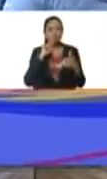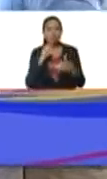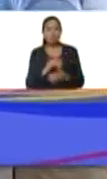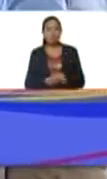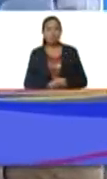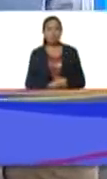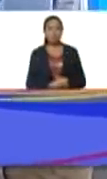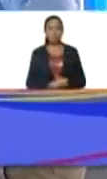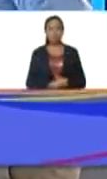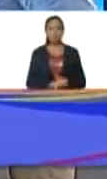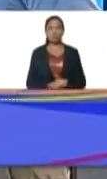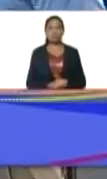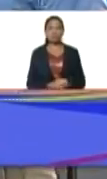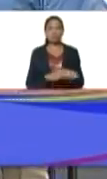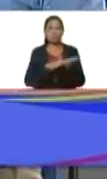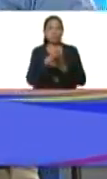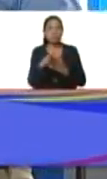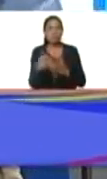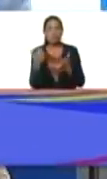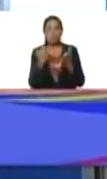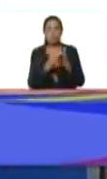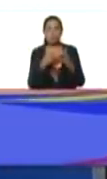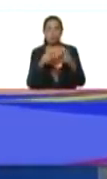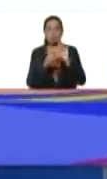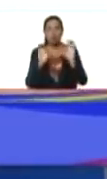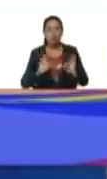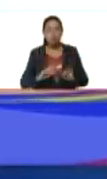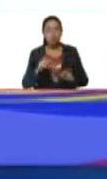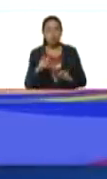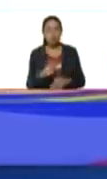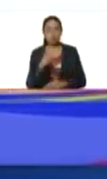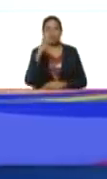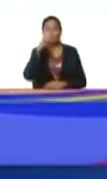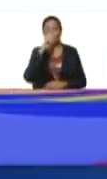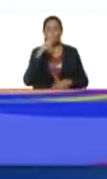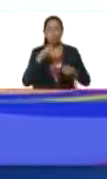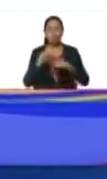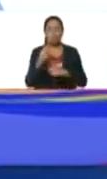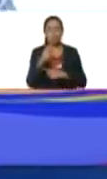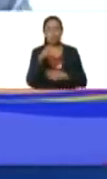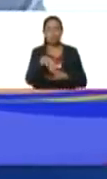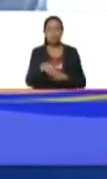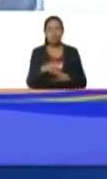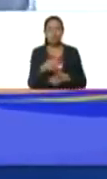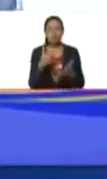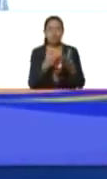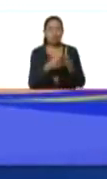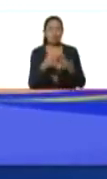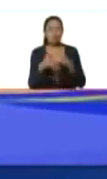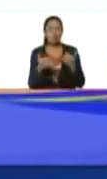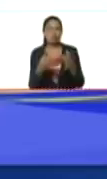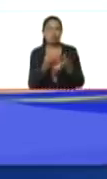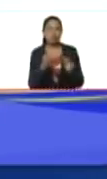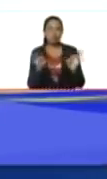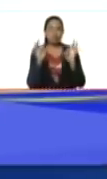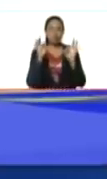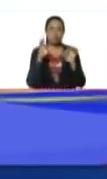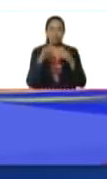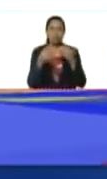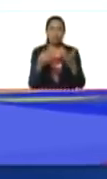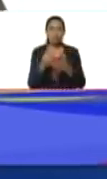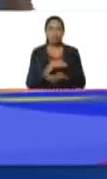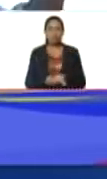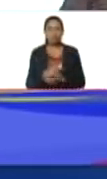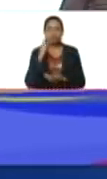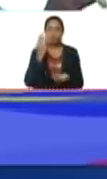humanizado. Garantizar la vacunación, tenemos 2 años quedando como el primer estado en vacunación. El éxito de esto, presidente, ha estado